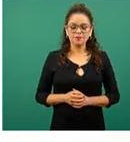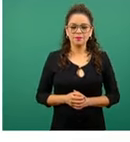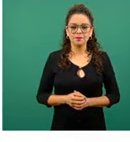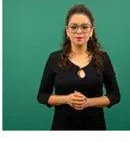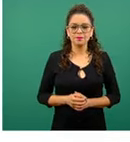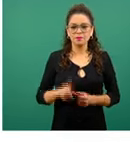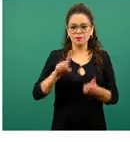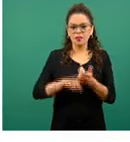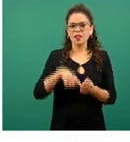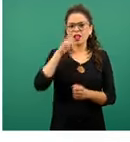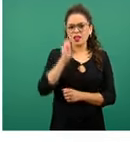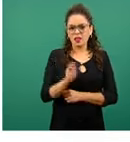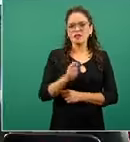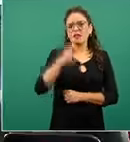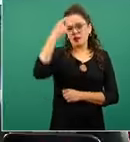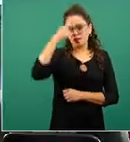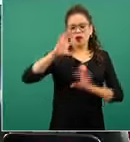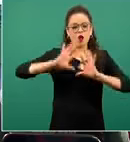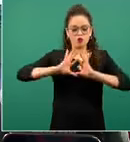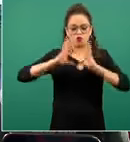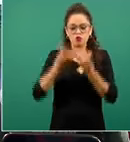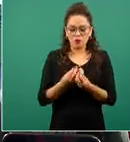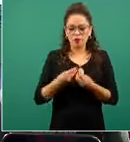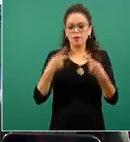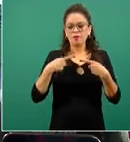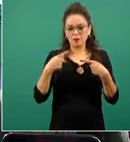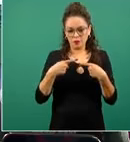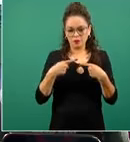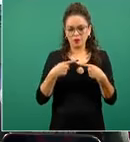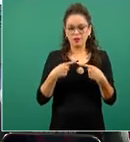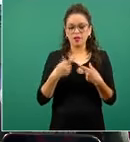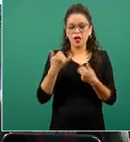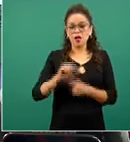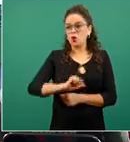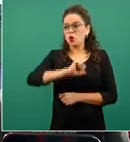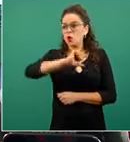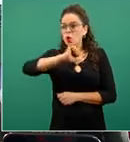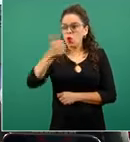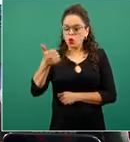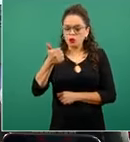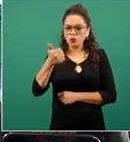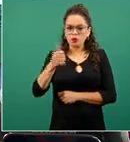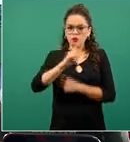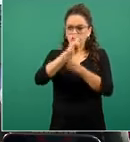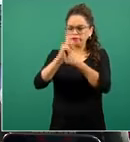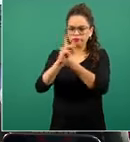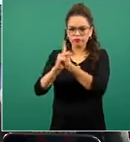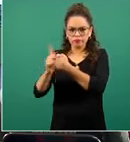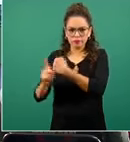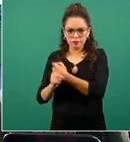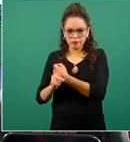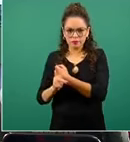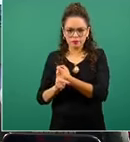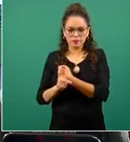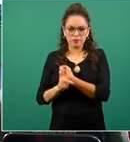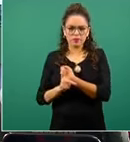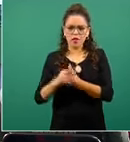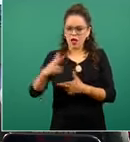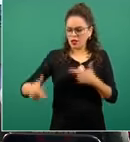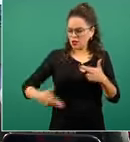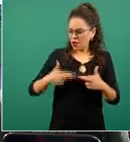de su carga para efectos del total, y bueno, otras regiones del mundo que han tenido siempre un poco